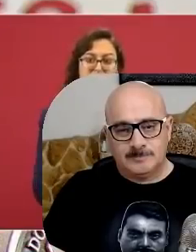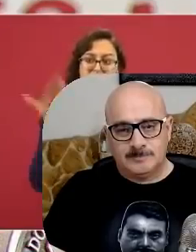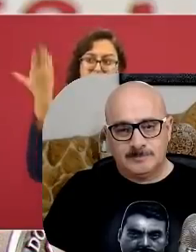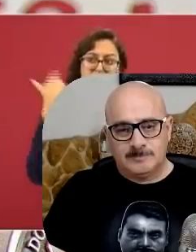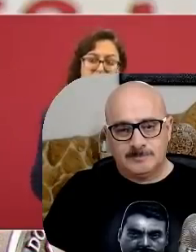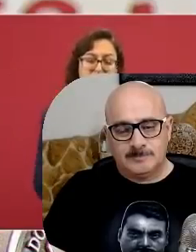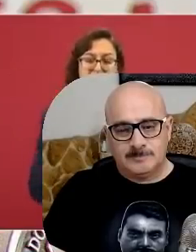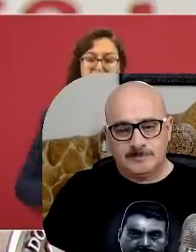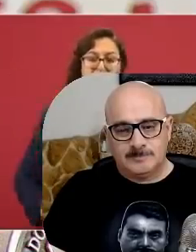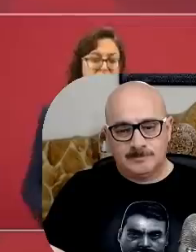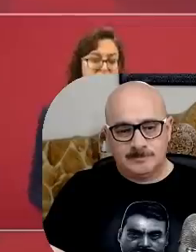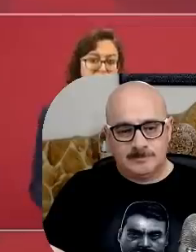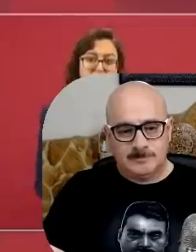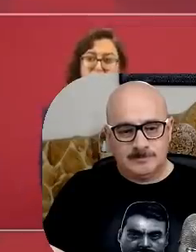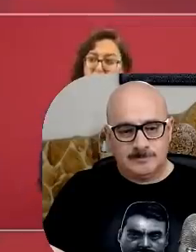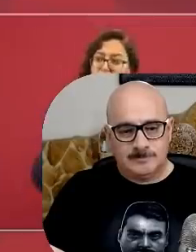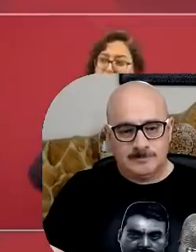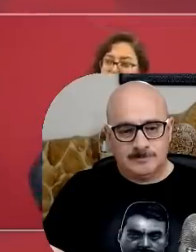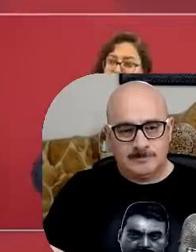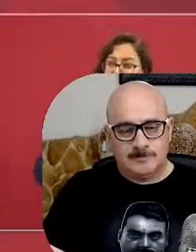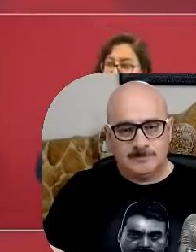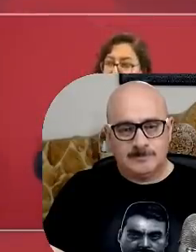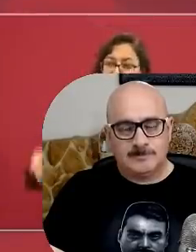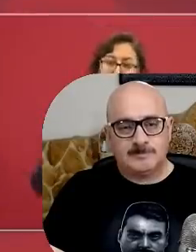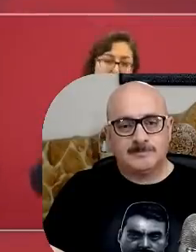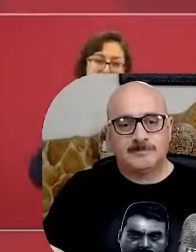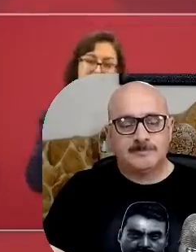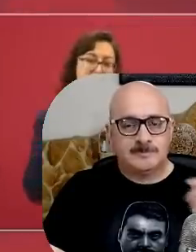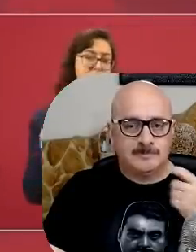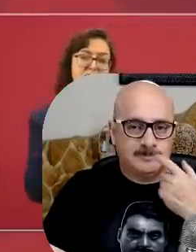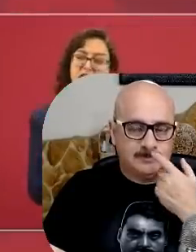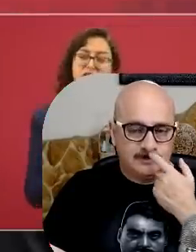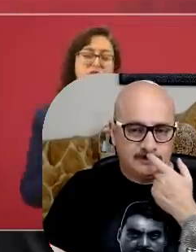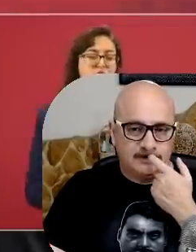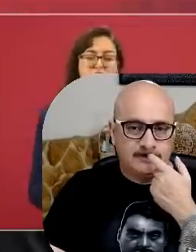Madero, nada más que nosotros,